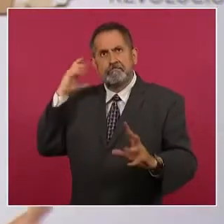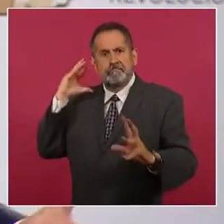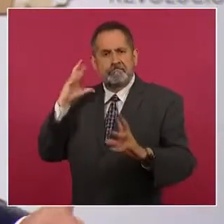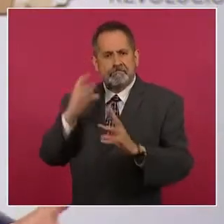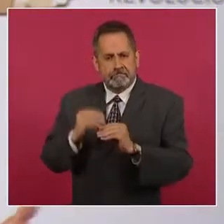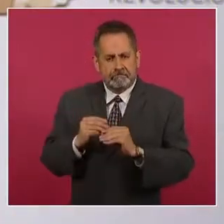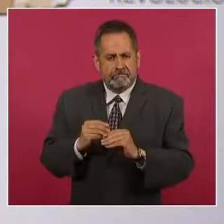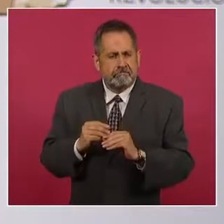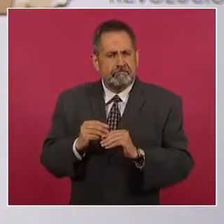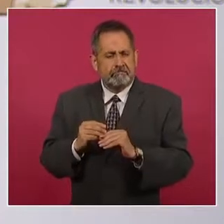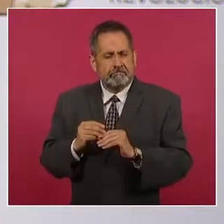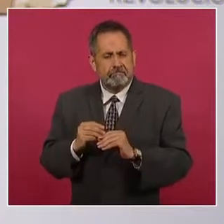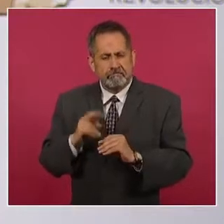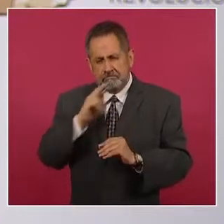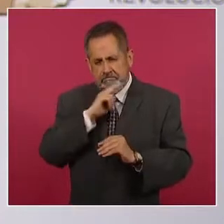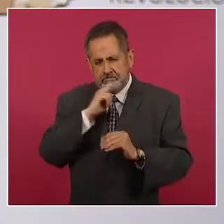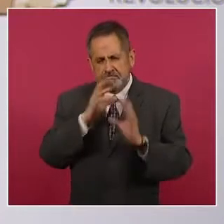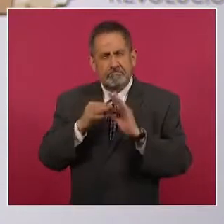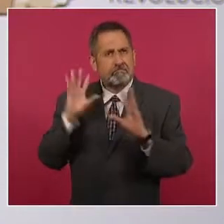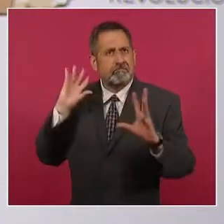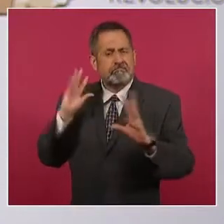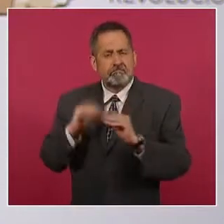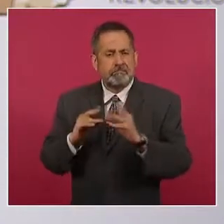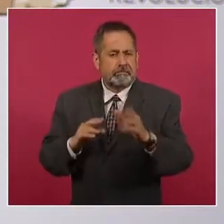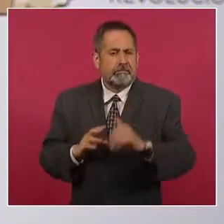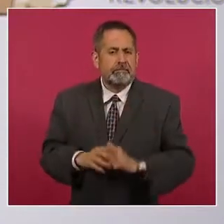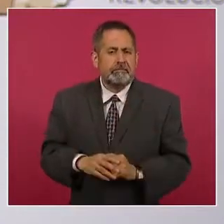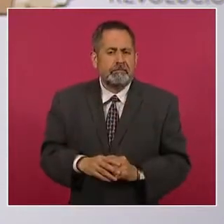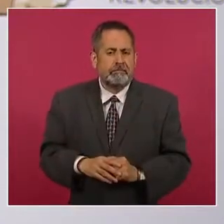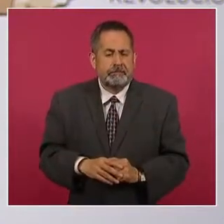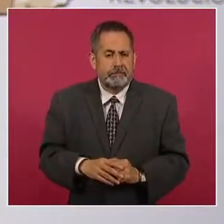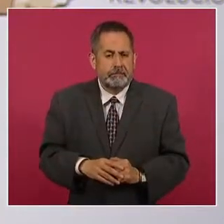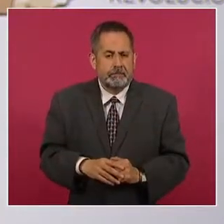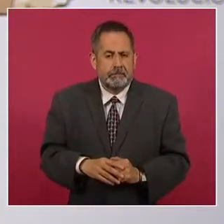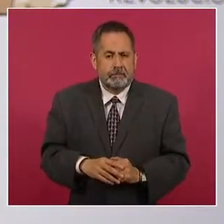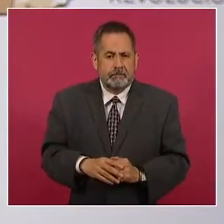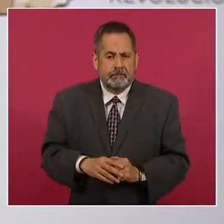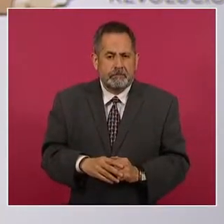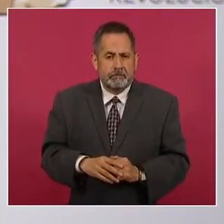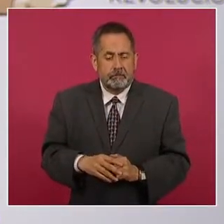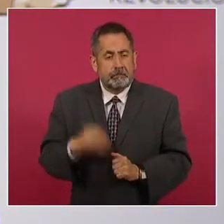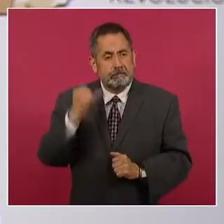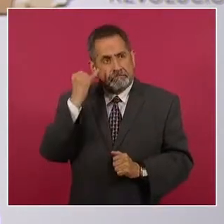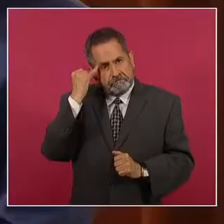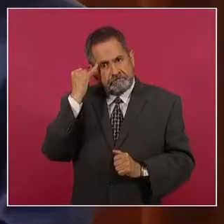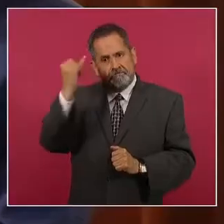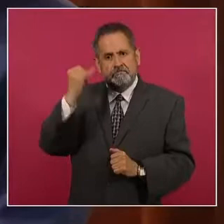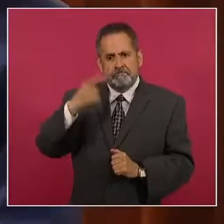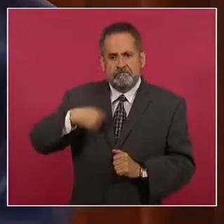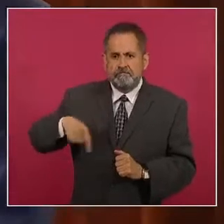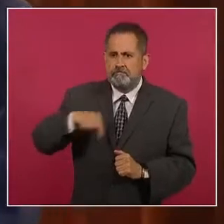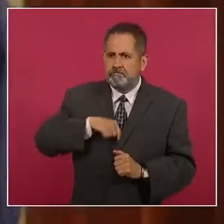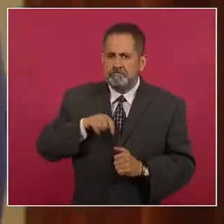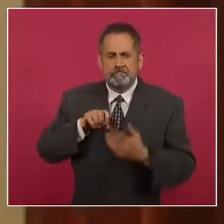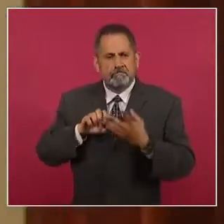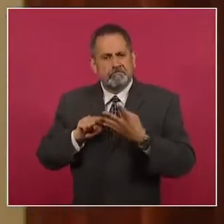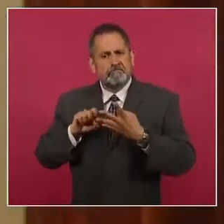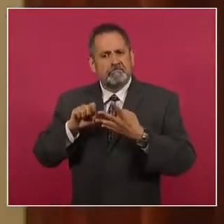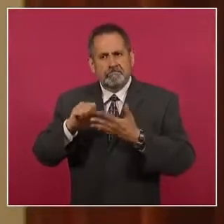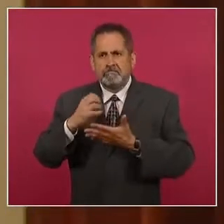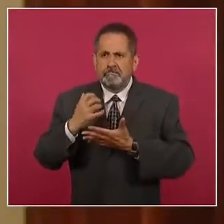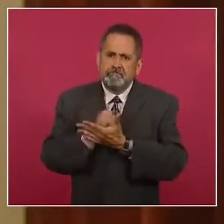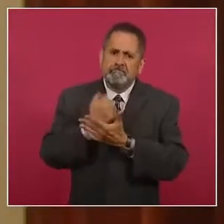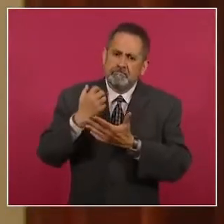así muy general. Imagínense lo que se ha logrado en el